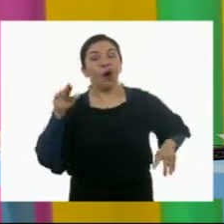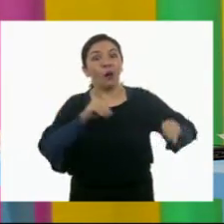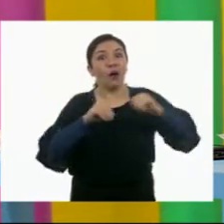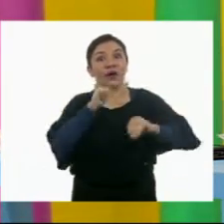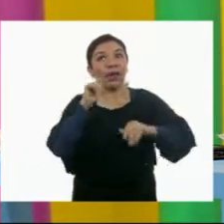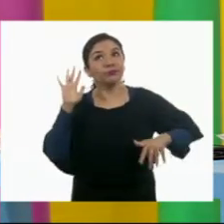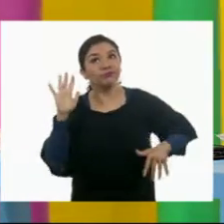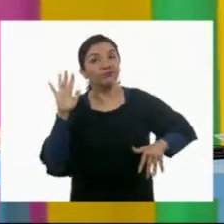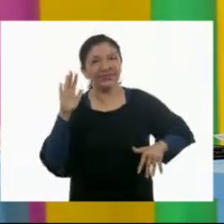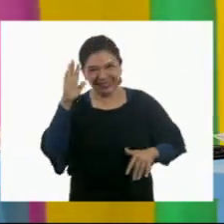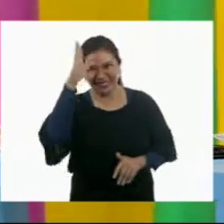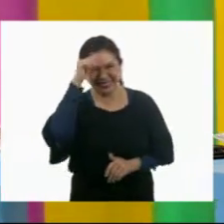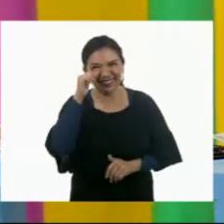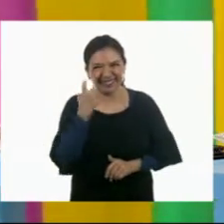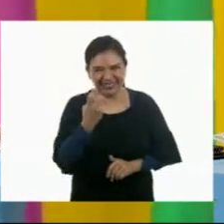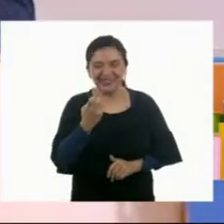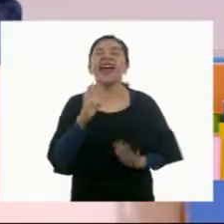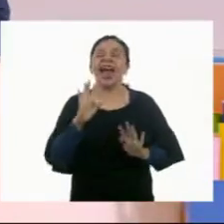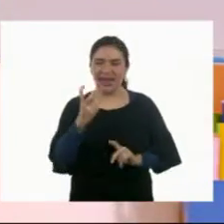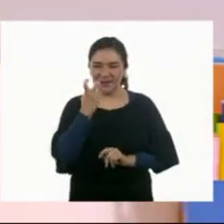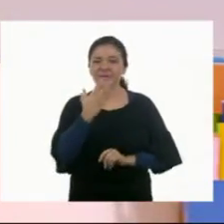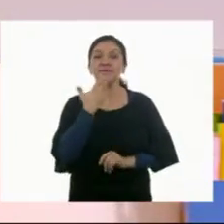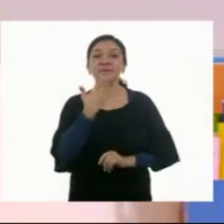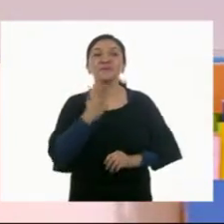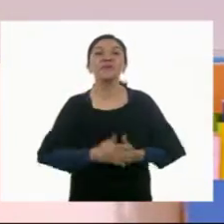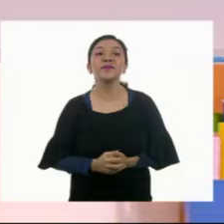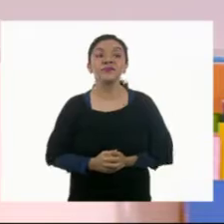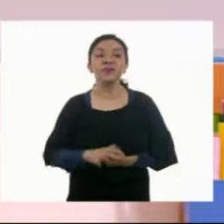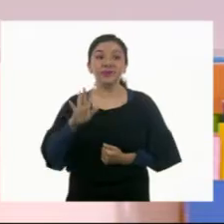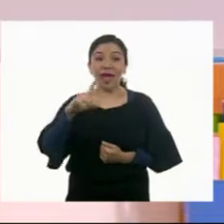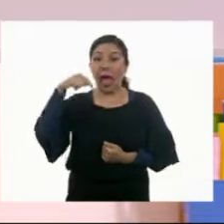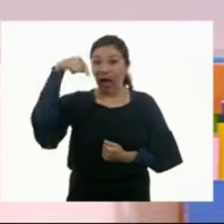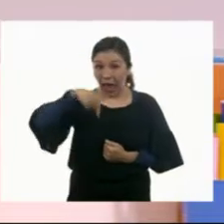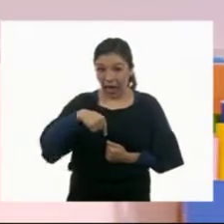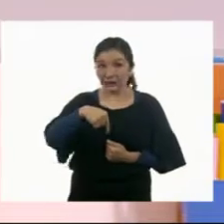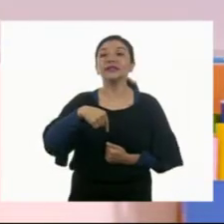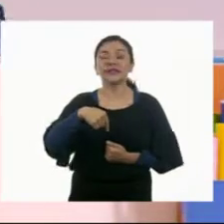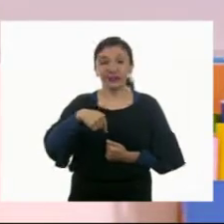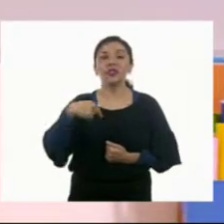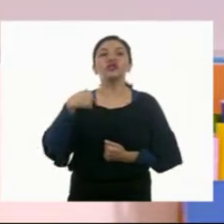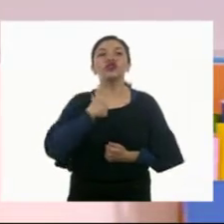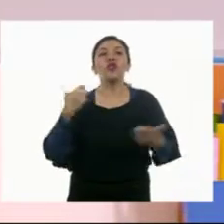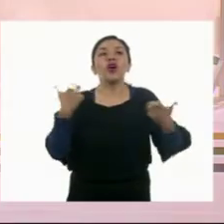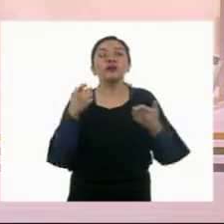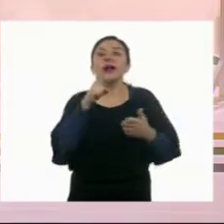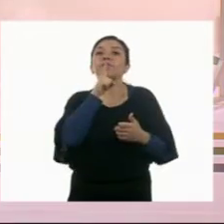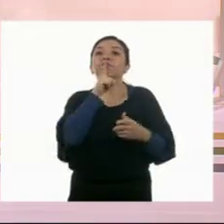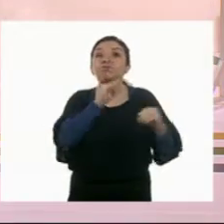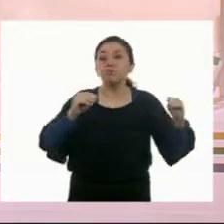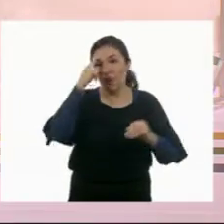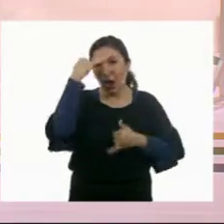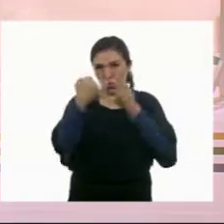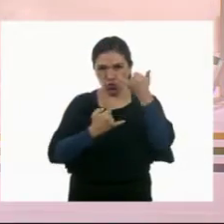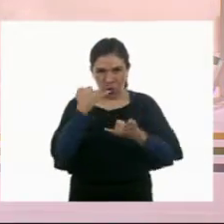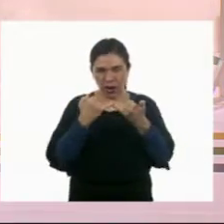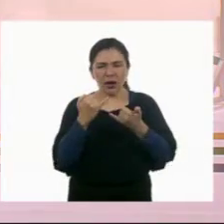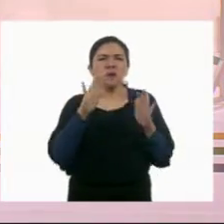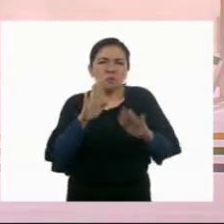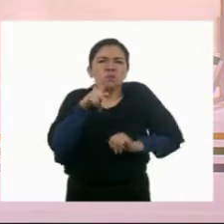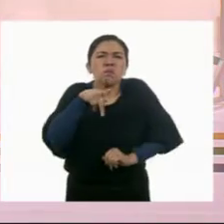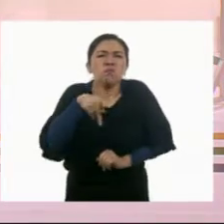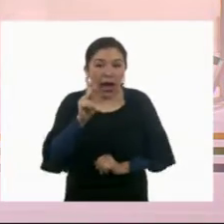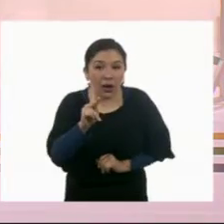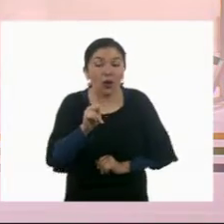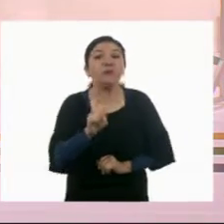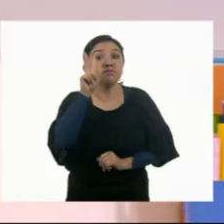emitir algún sonido. Así es, así es. Bueno, aquí a propósito hicimos nuestros silencios para jugar. Sin embargo,